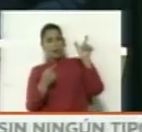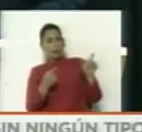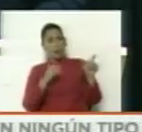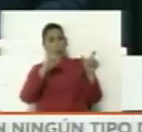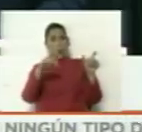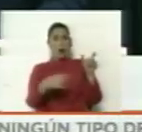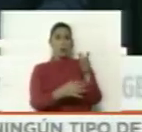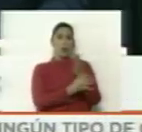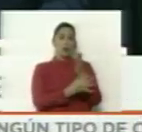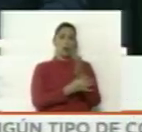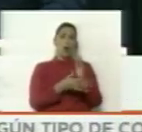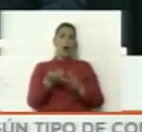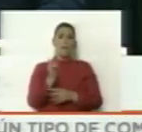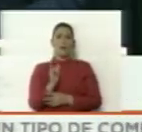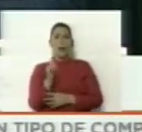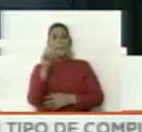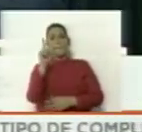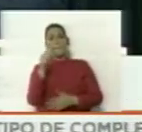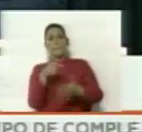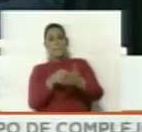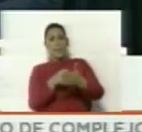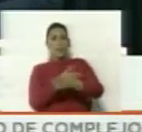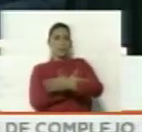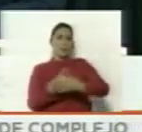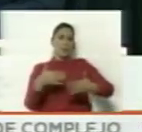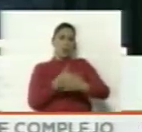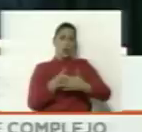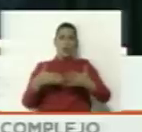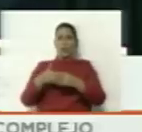había 1.000 millones de dólares papayito.